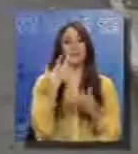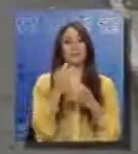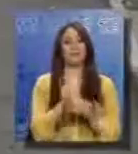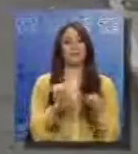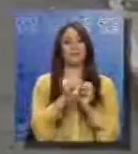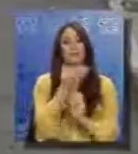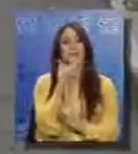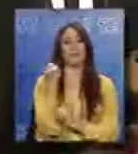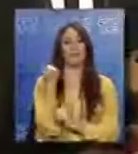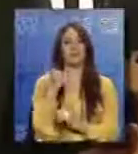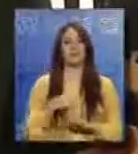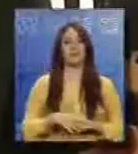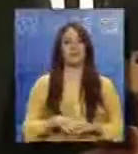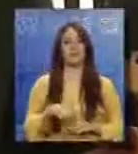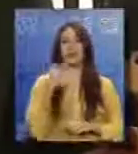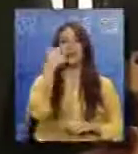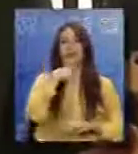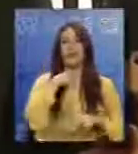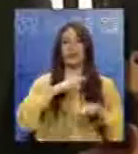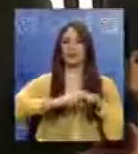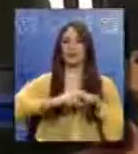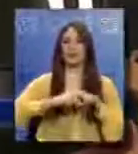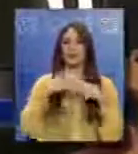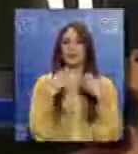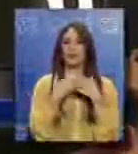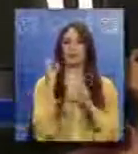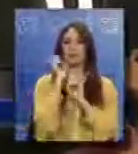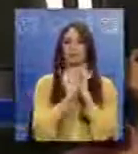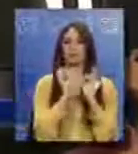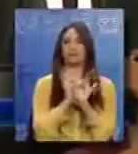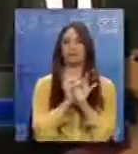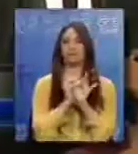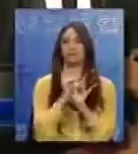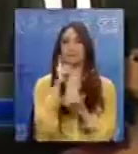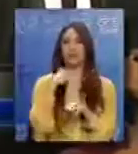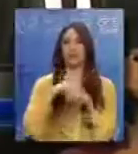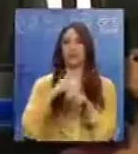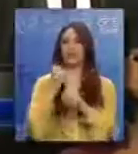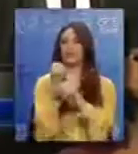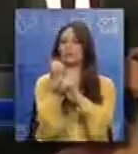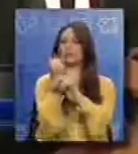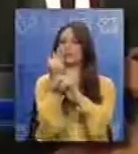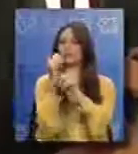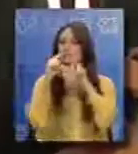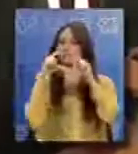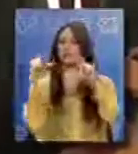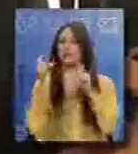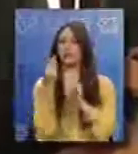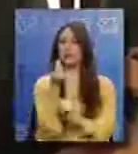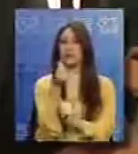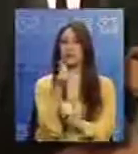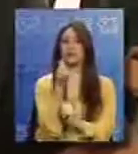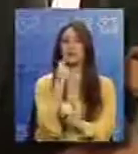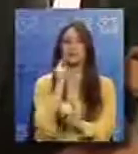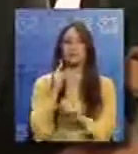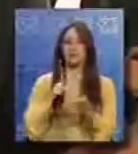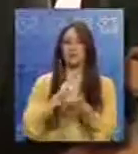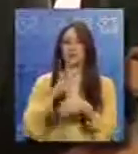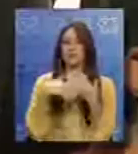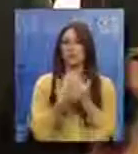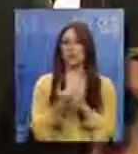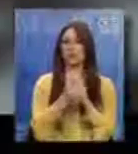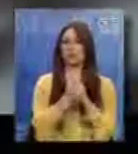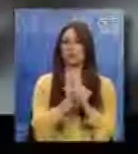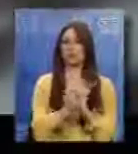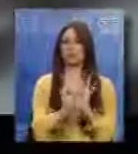mejor anfitrión. Un taxi equipado con kit de seguridad, con un taxímetro con cumplimiento de la ley, con dinero electrónico, preparado y